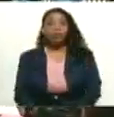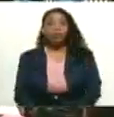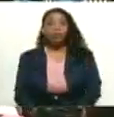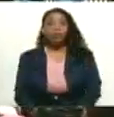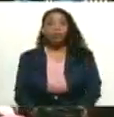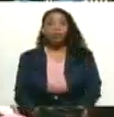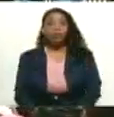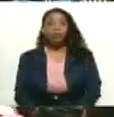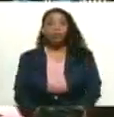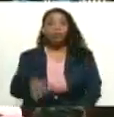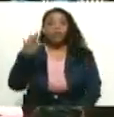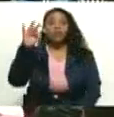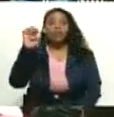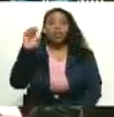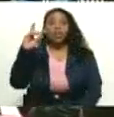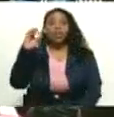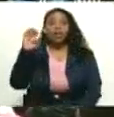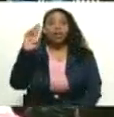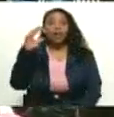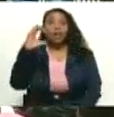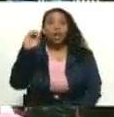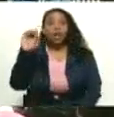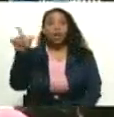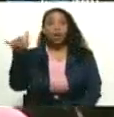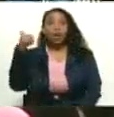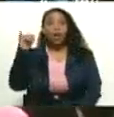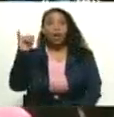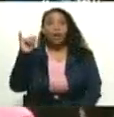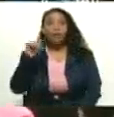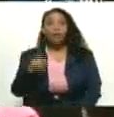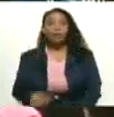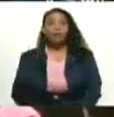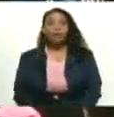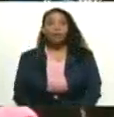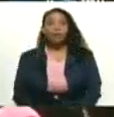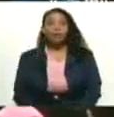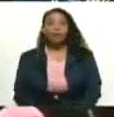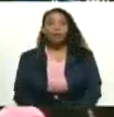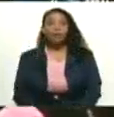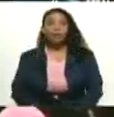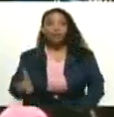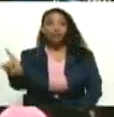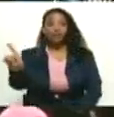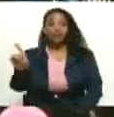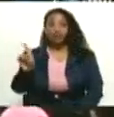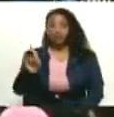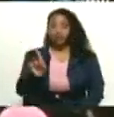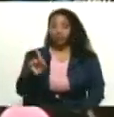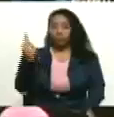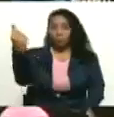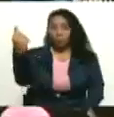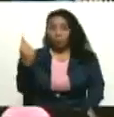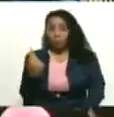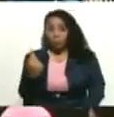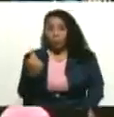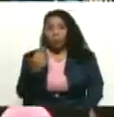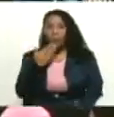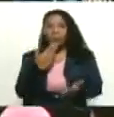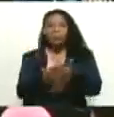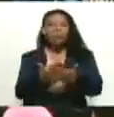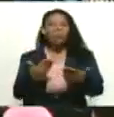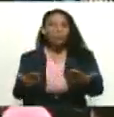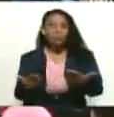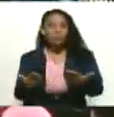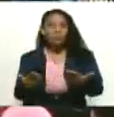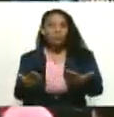Del Federico Quirós son ellos. Ellos son del Federico Quirós. Y se acercaron y me pidieron que